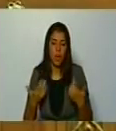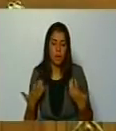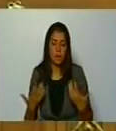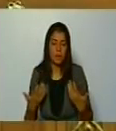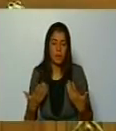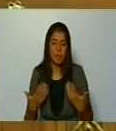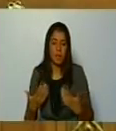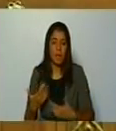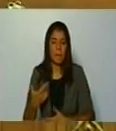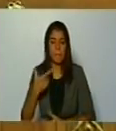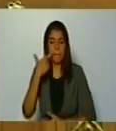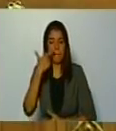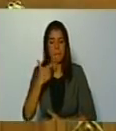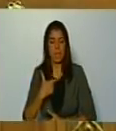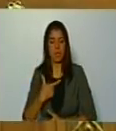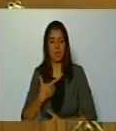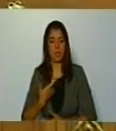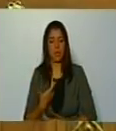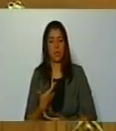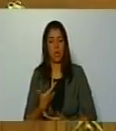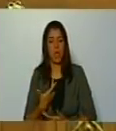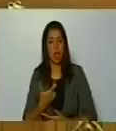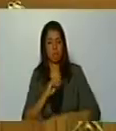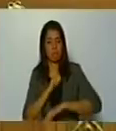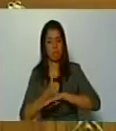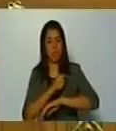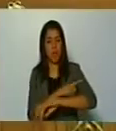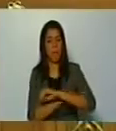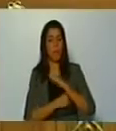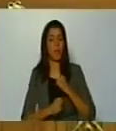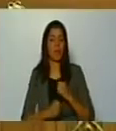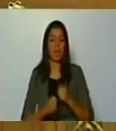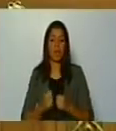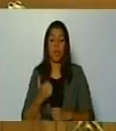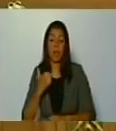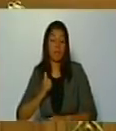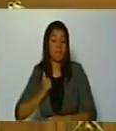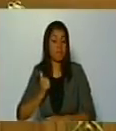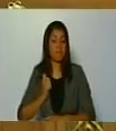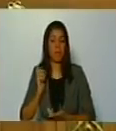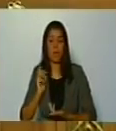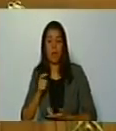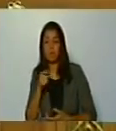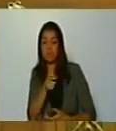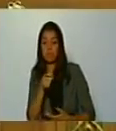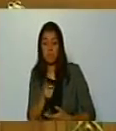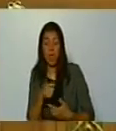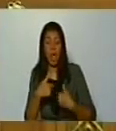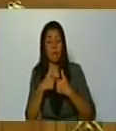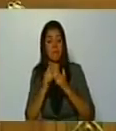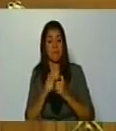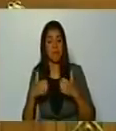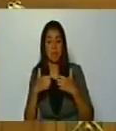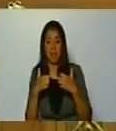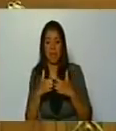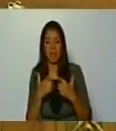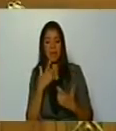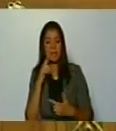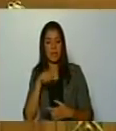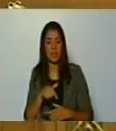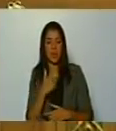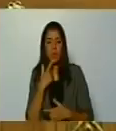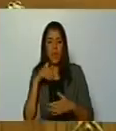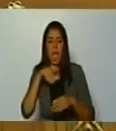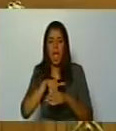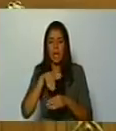cualidad onímoda, por ósmosis, de cada vez que quiera ocurrir un evento, no voy a hablar ya de manifestaciones, sino